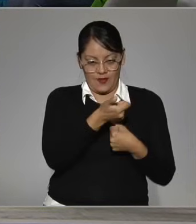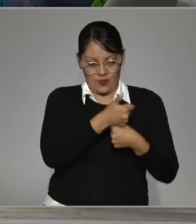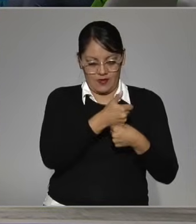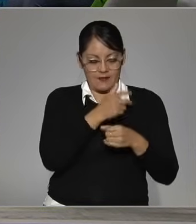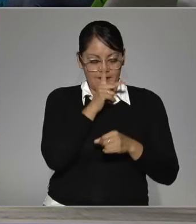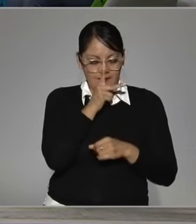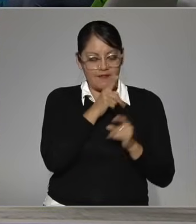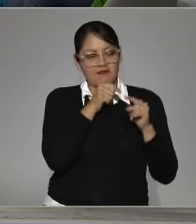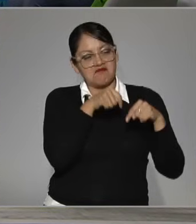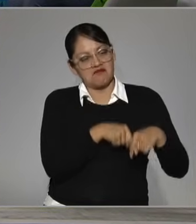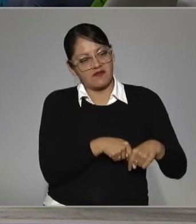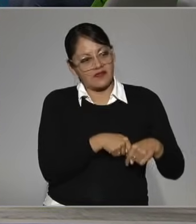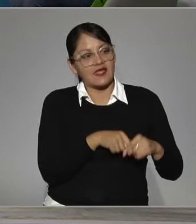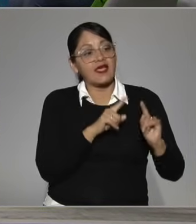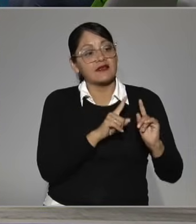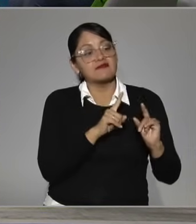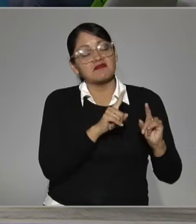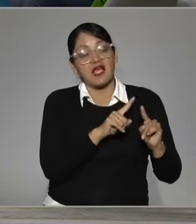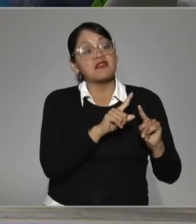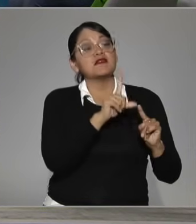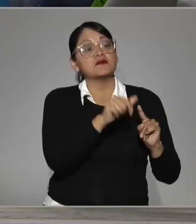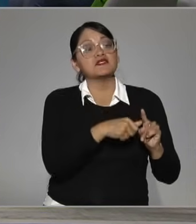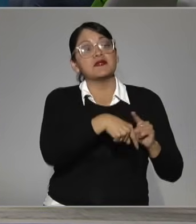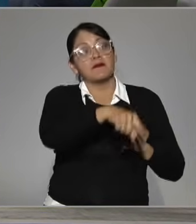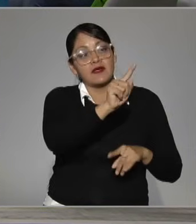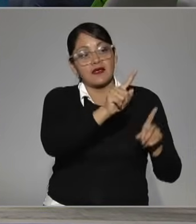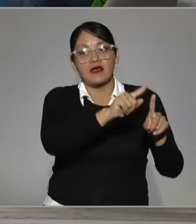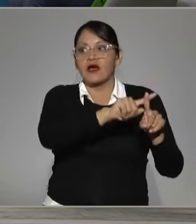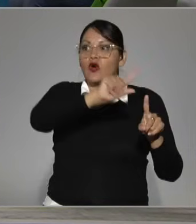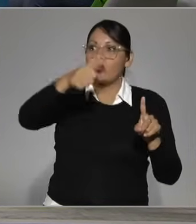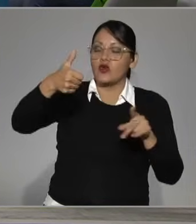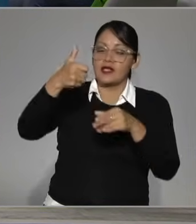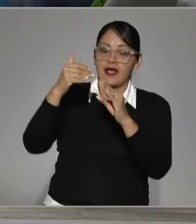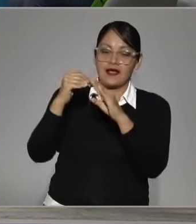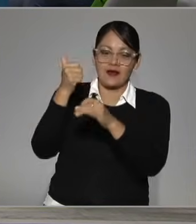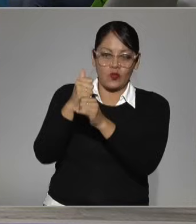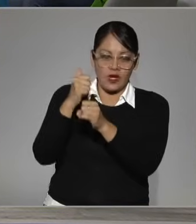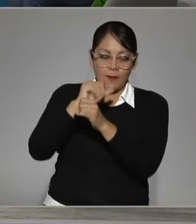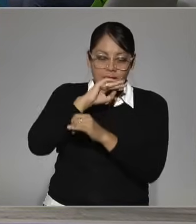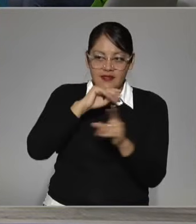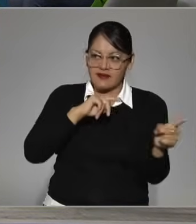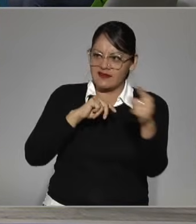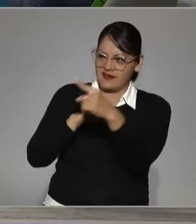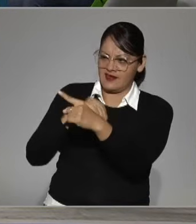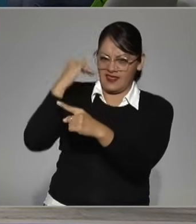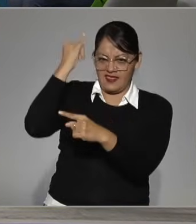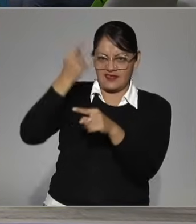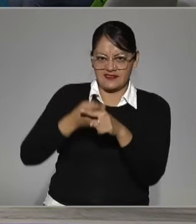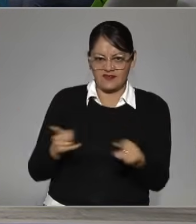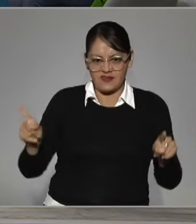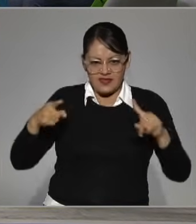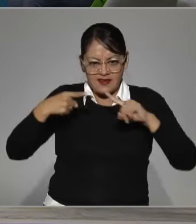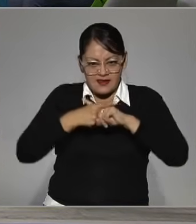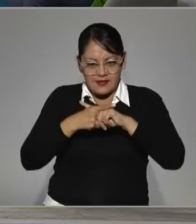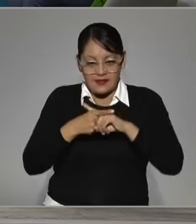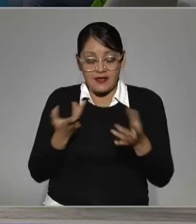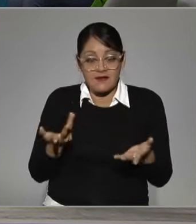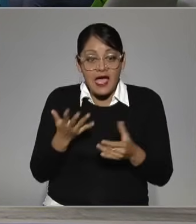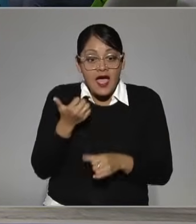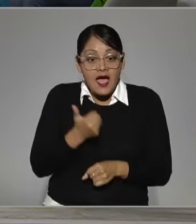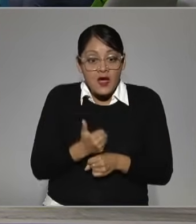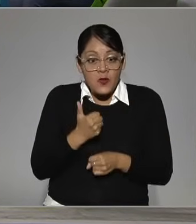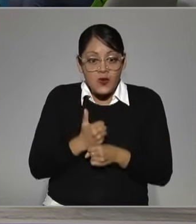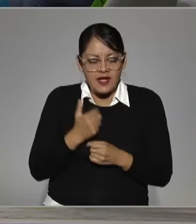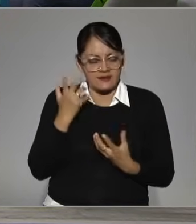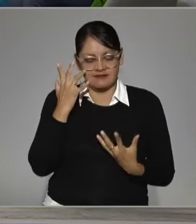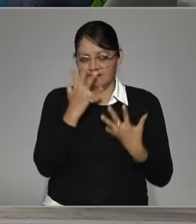y regresan a la casa materna y entonces ya llegó con otras ideas. Imagínense si para los abuelos es un descontrol lo que es para los